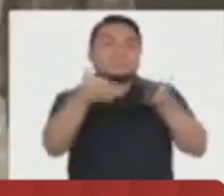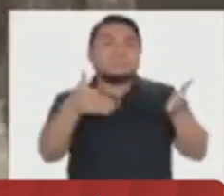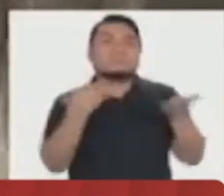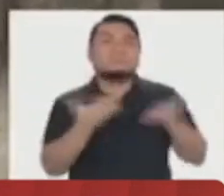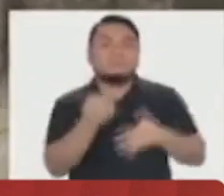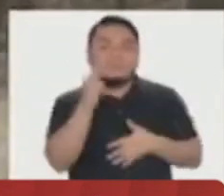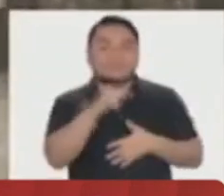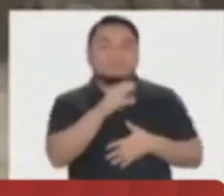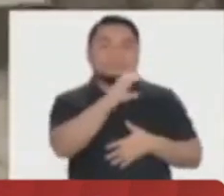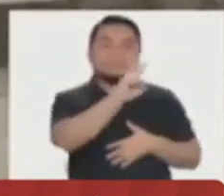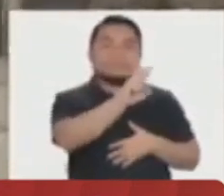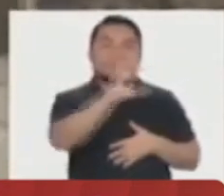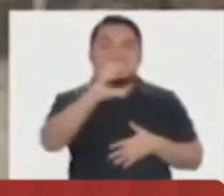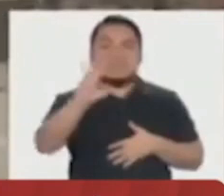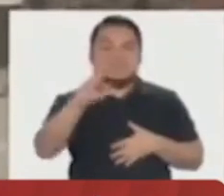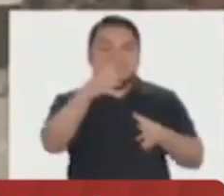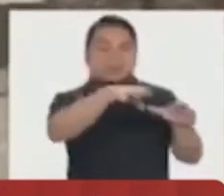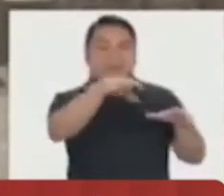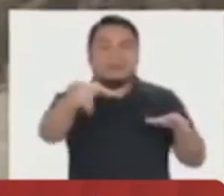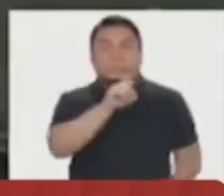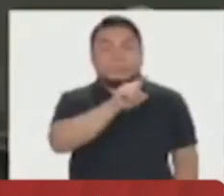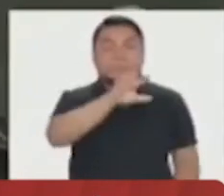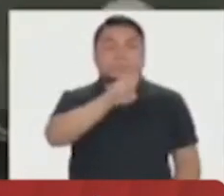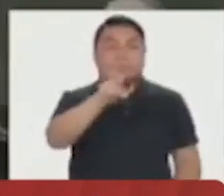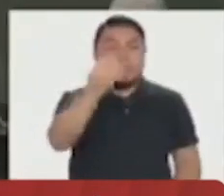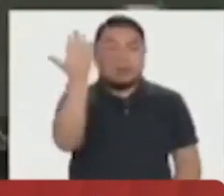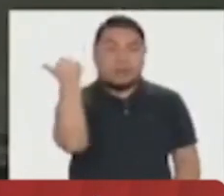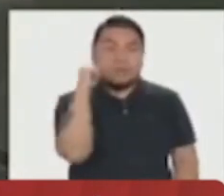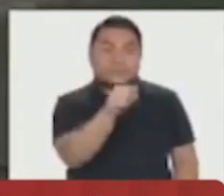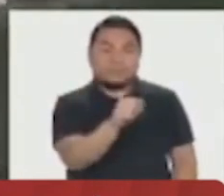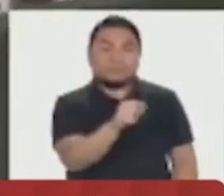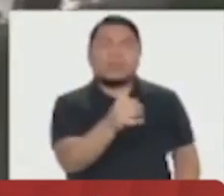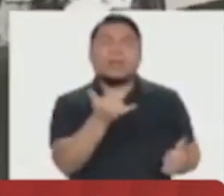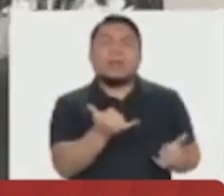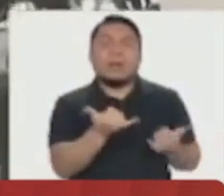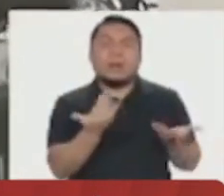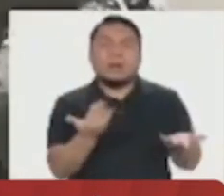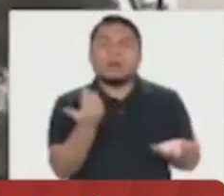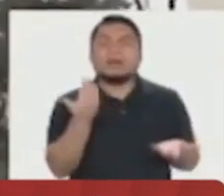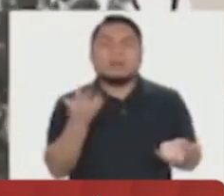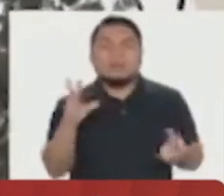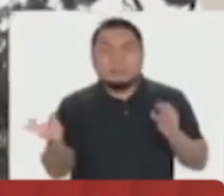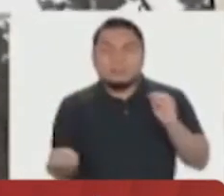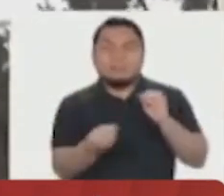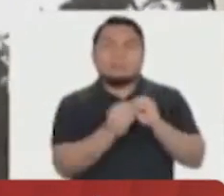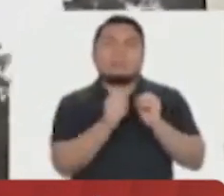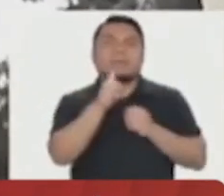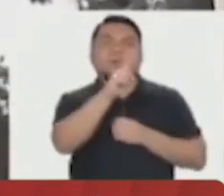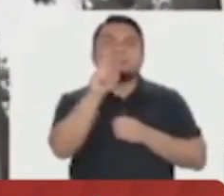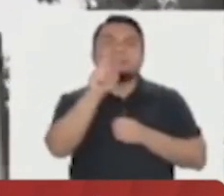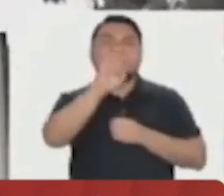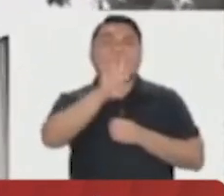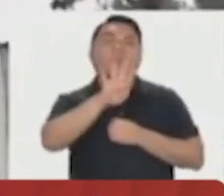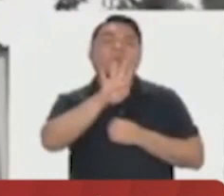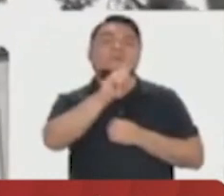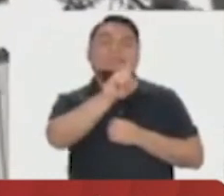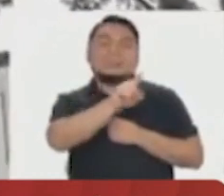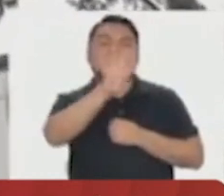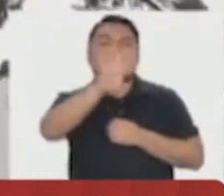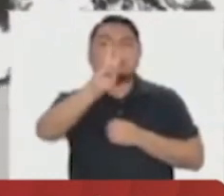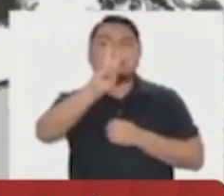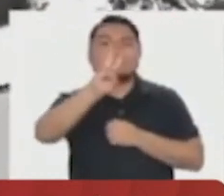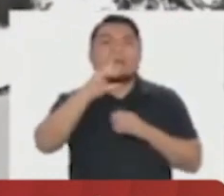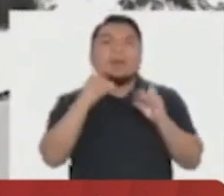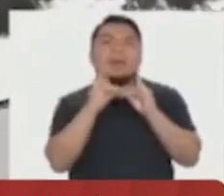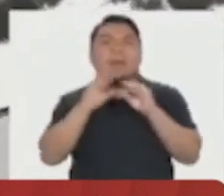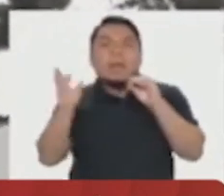lugar verificó la ampliación de 146 camas adicionales, pues antes solo tenían 152 camas. En total, ahora